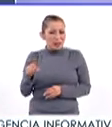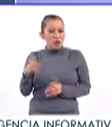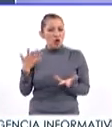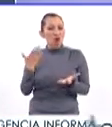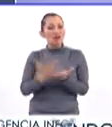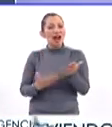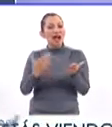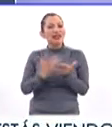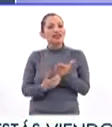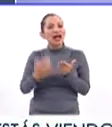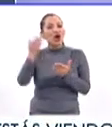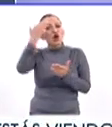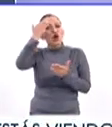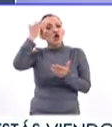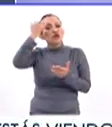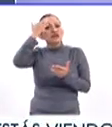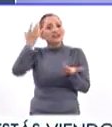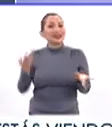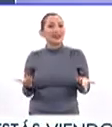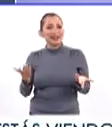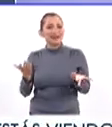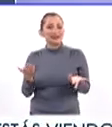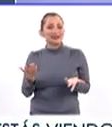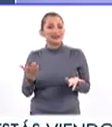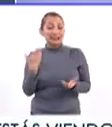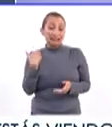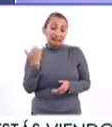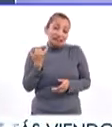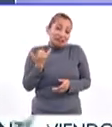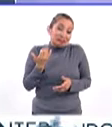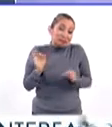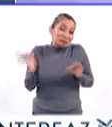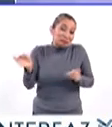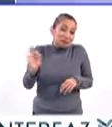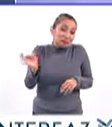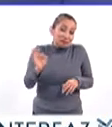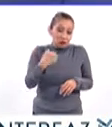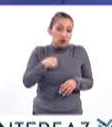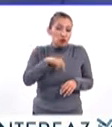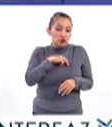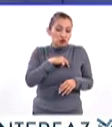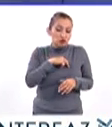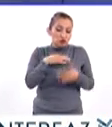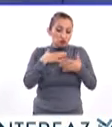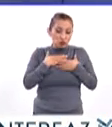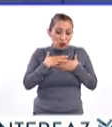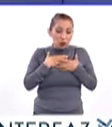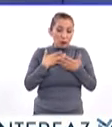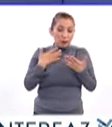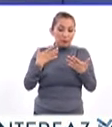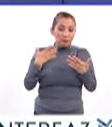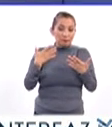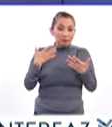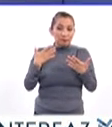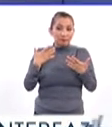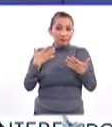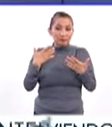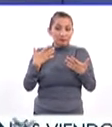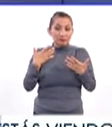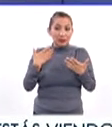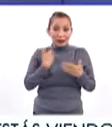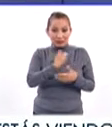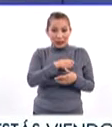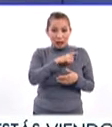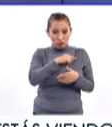la falta de información, y quizá en algún momento que también nosotros como personales de